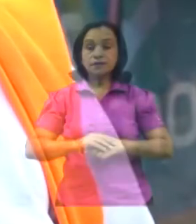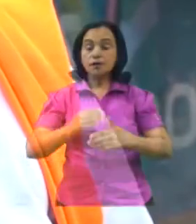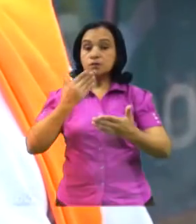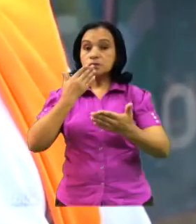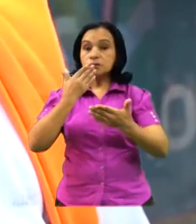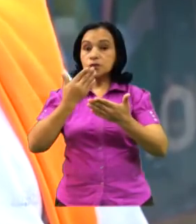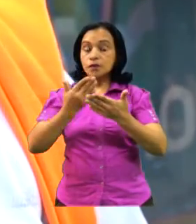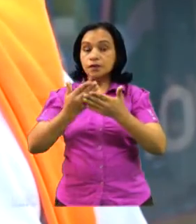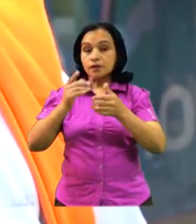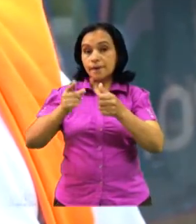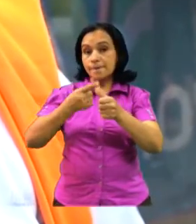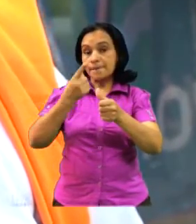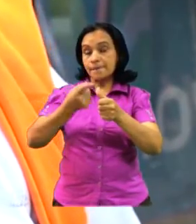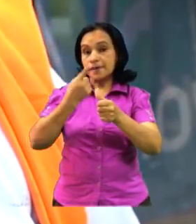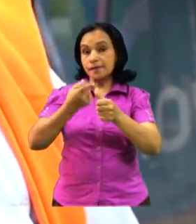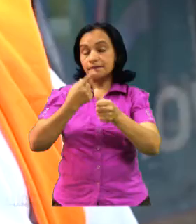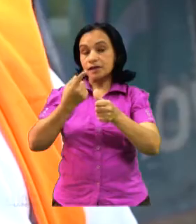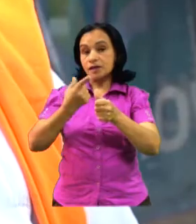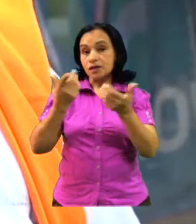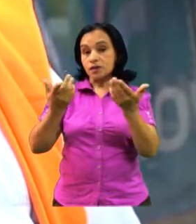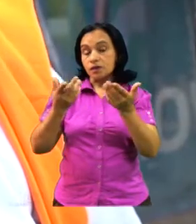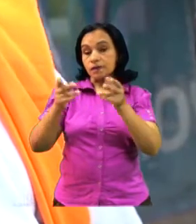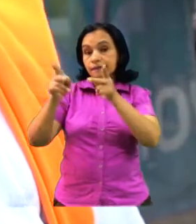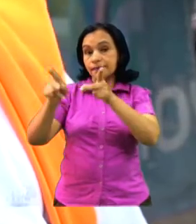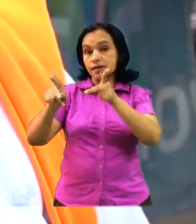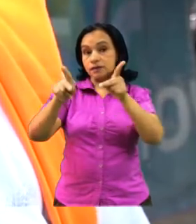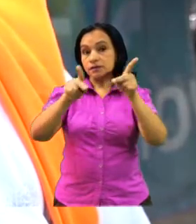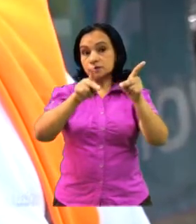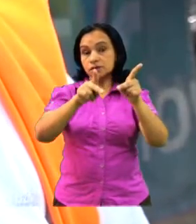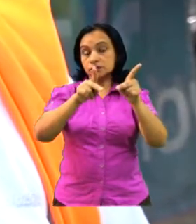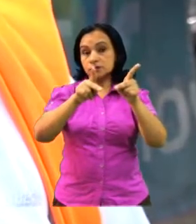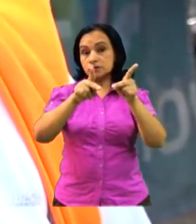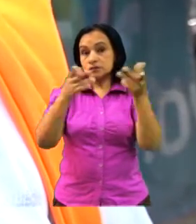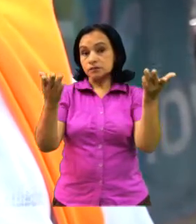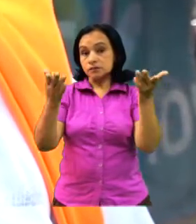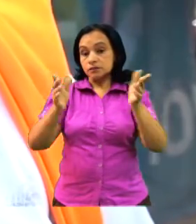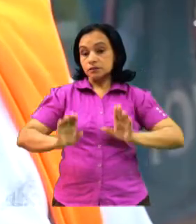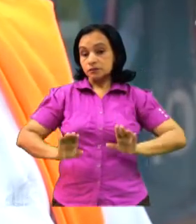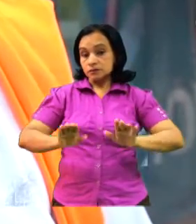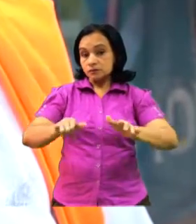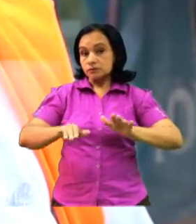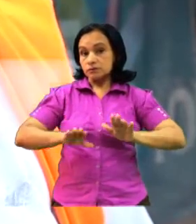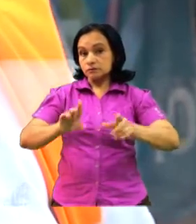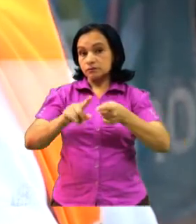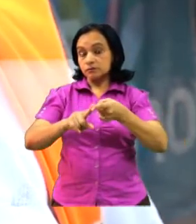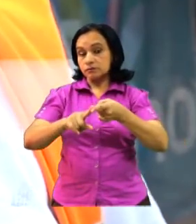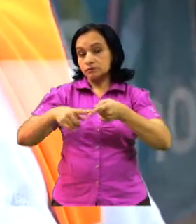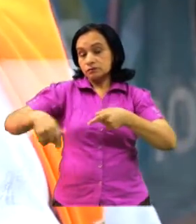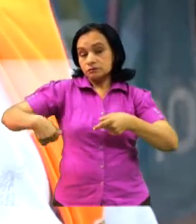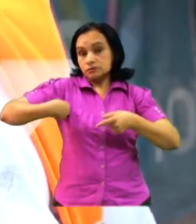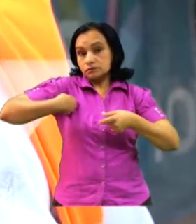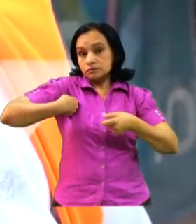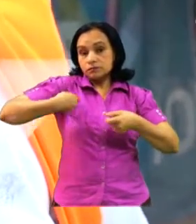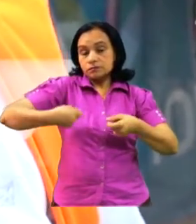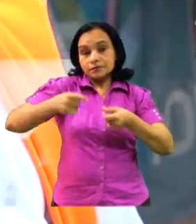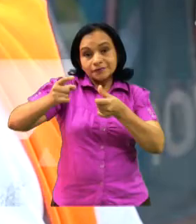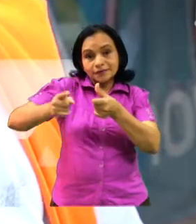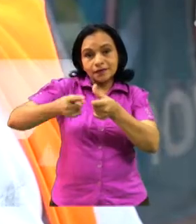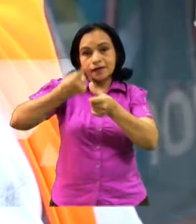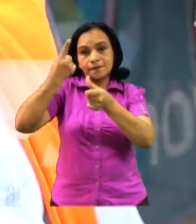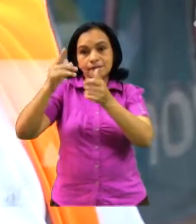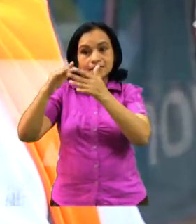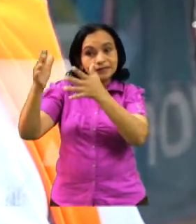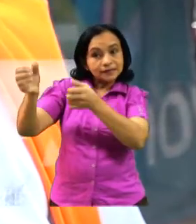Bueno, primero las tenemos que tomar en cuenta, por lo menos son personas de que no andan en silla de ruedas, andan en muletas, son las primeras